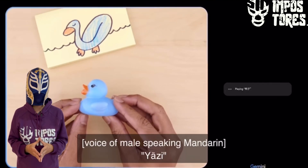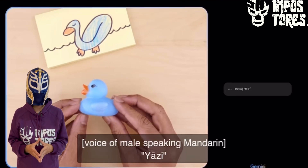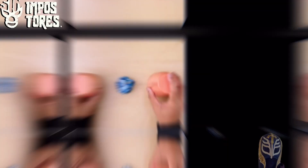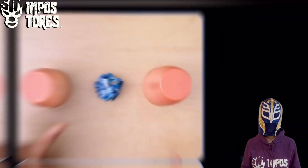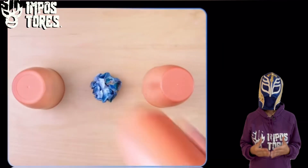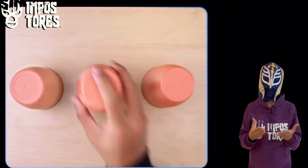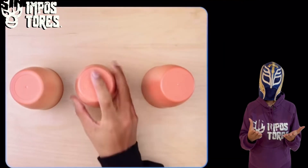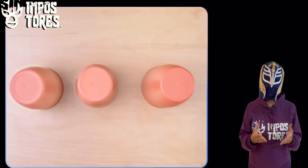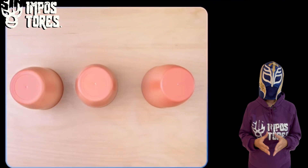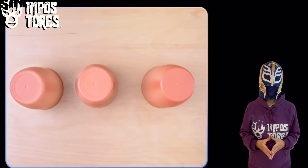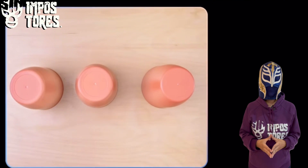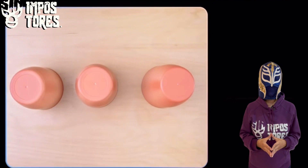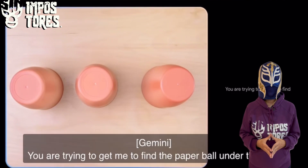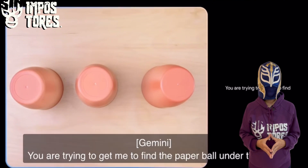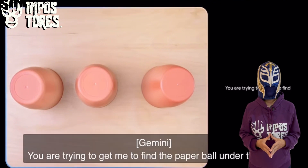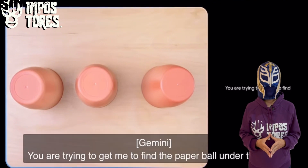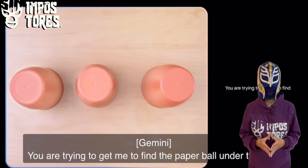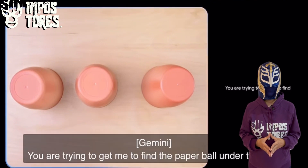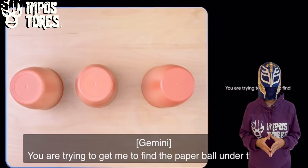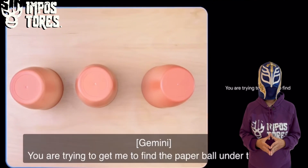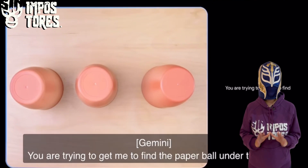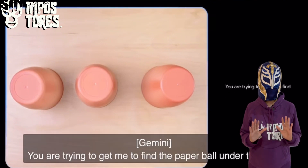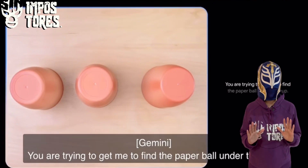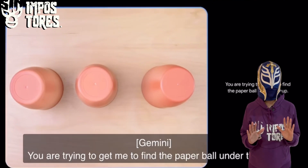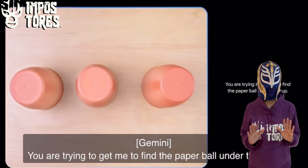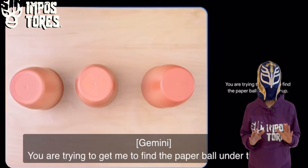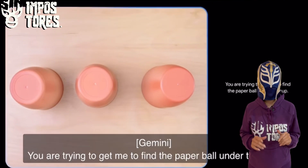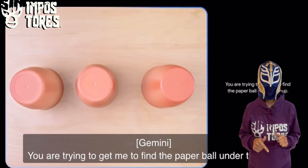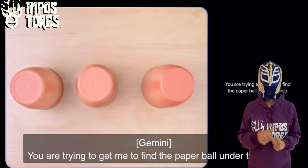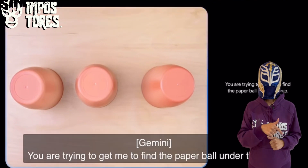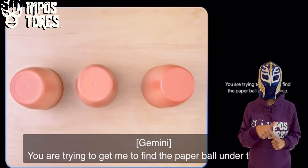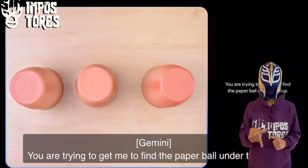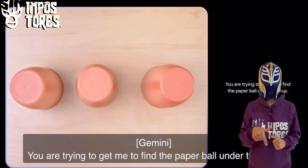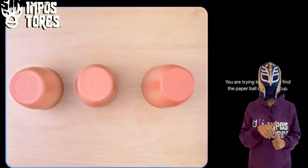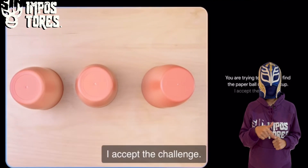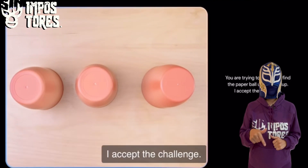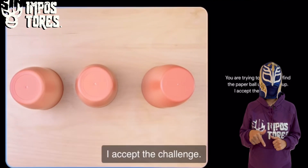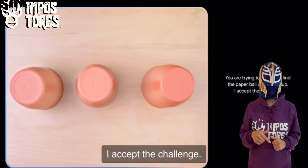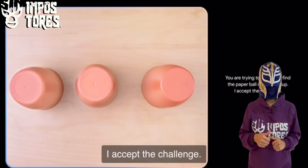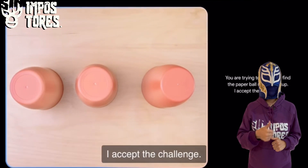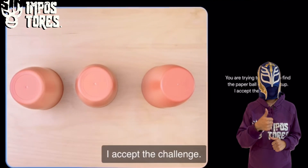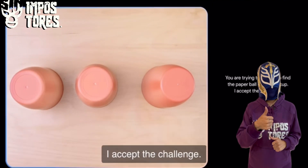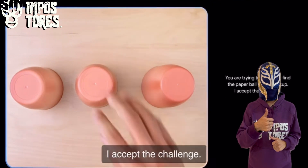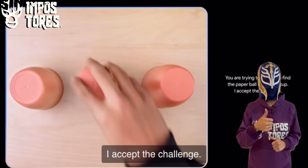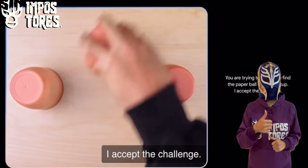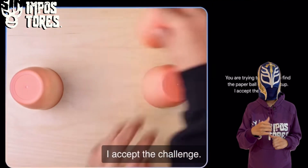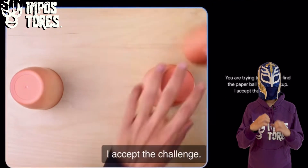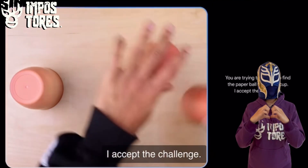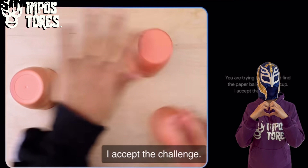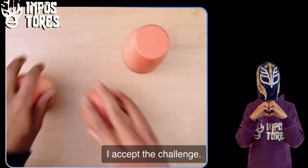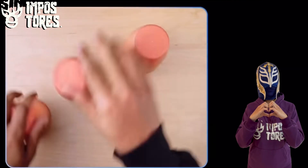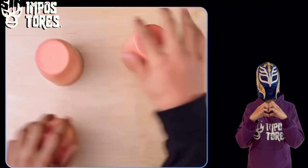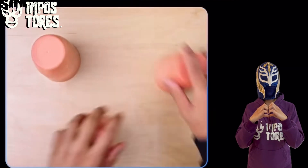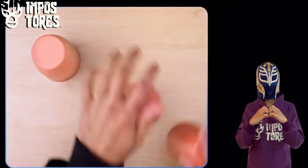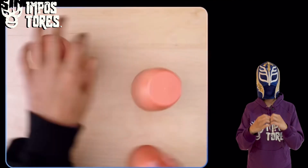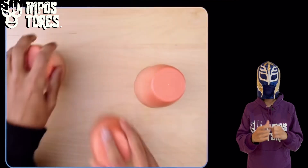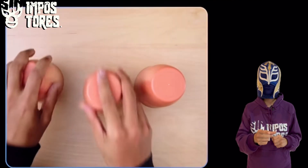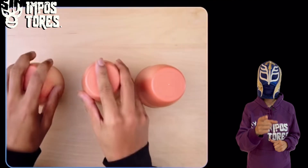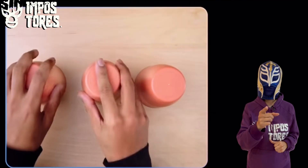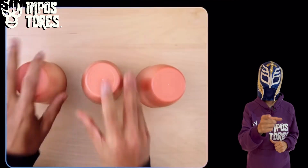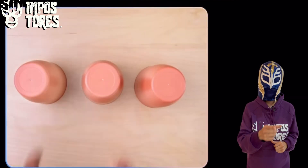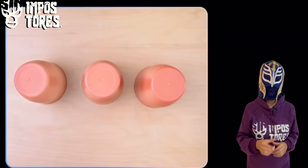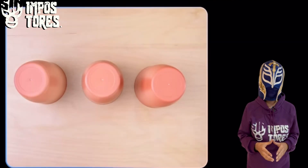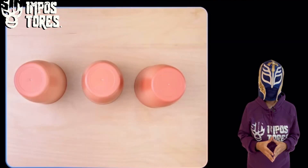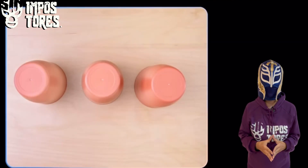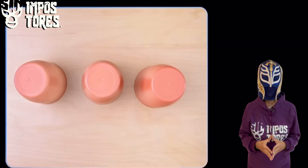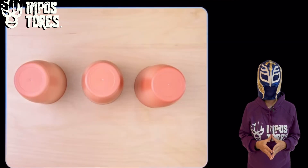diciembre Qué opina de la Inteligencia artificial la ha usado cuéntenos sus experiencias denos like agréganos a favoritos